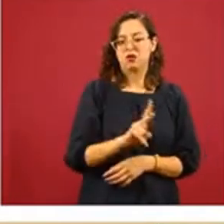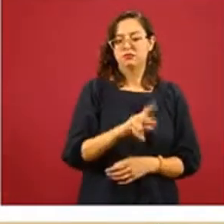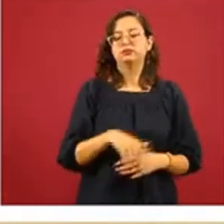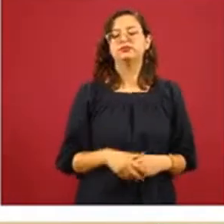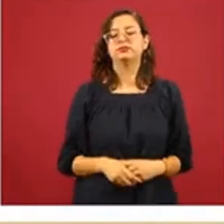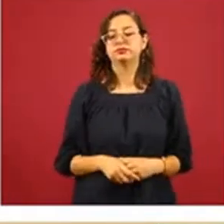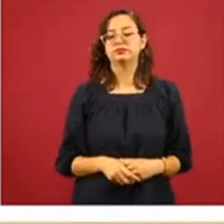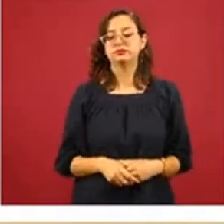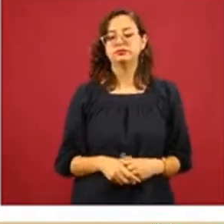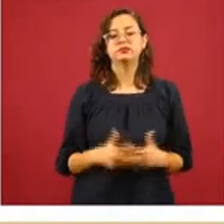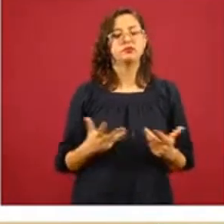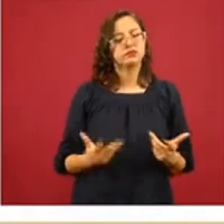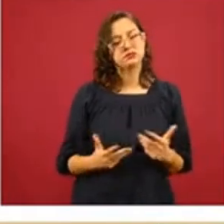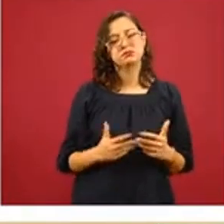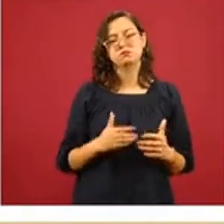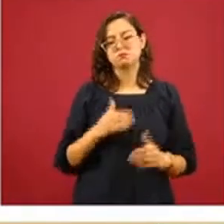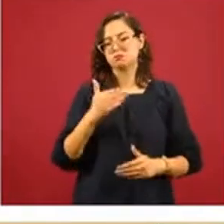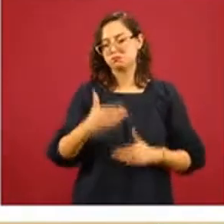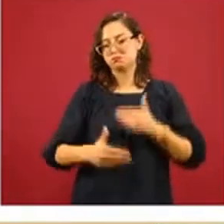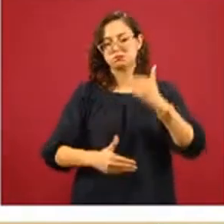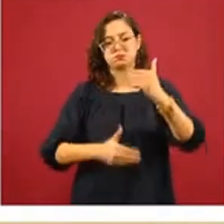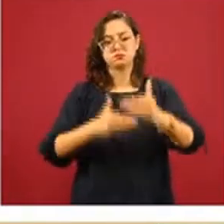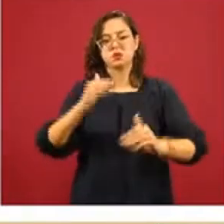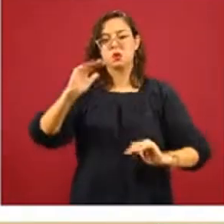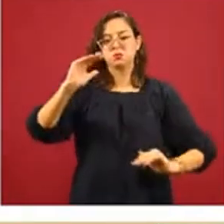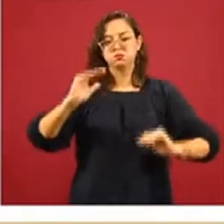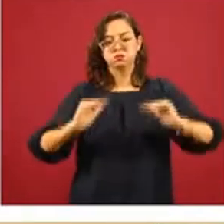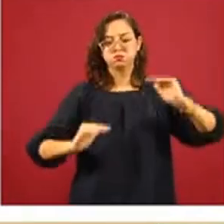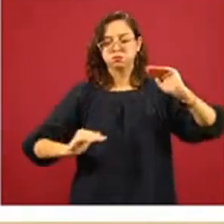esto se irá moviendo en la medida que los países que